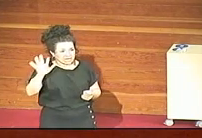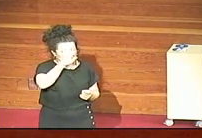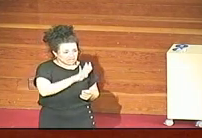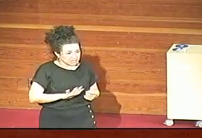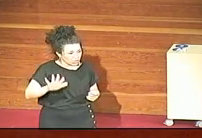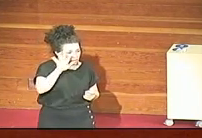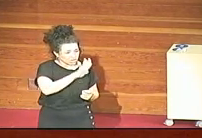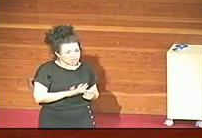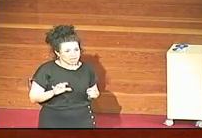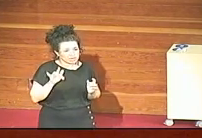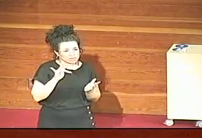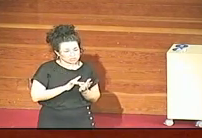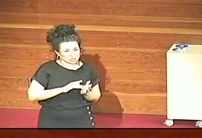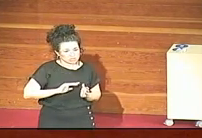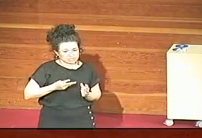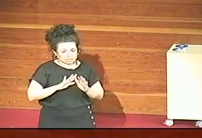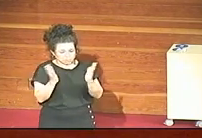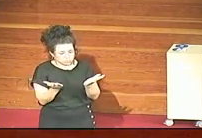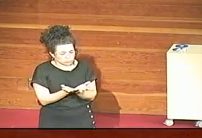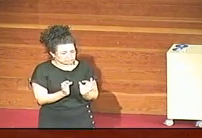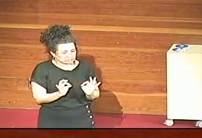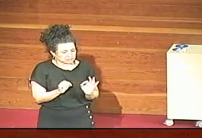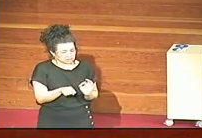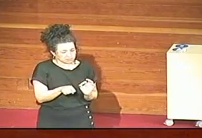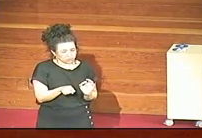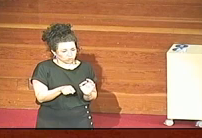por medio de grandes corporaciones